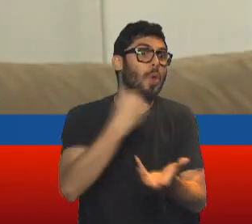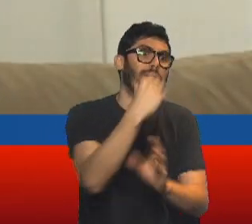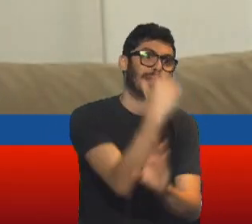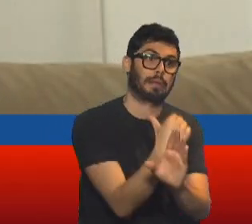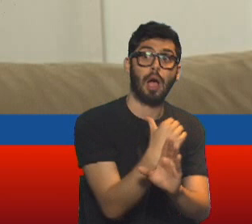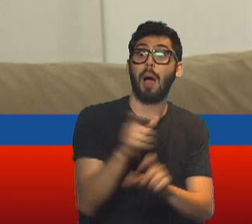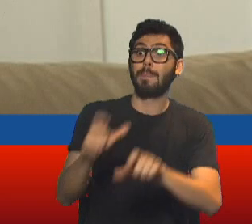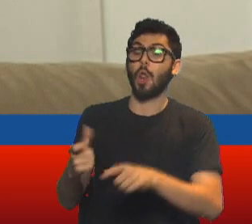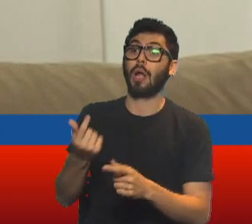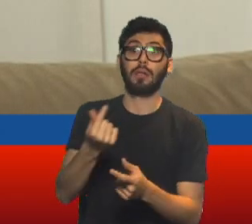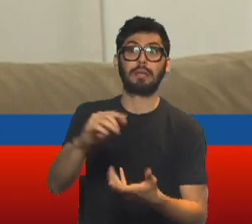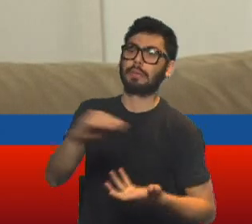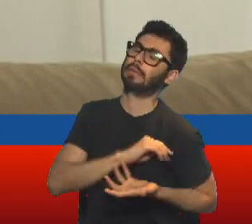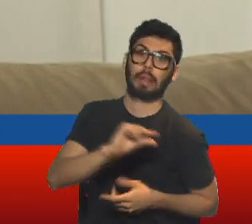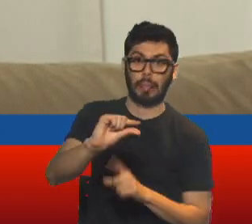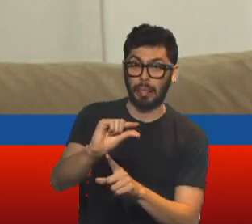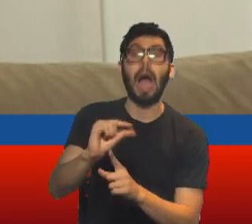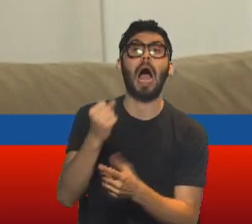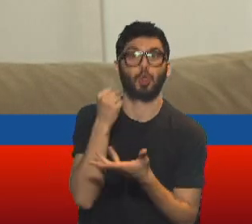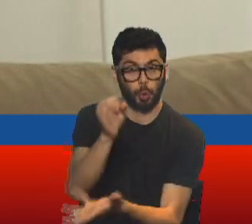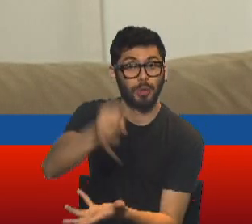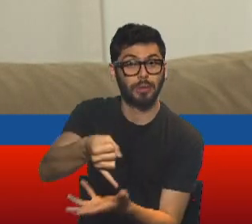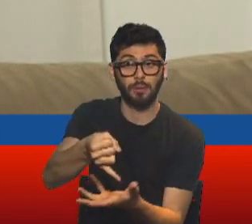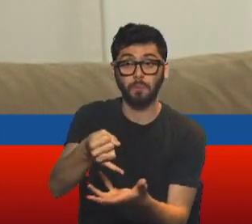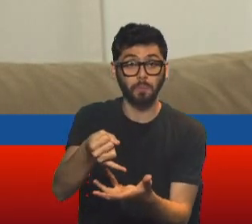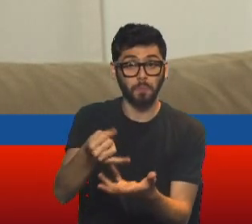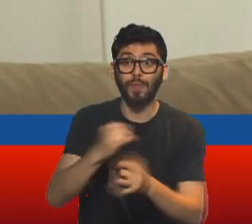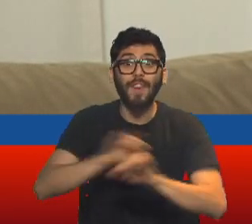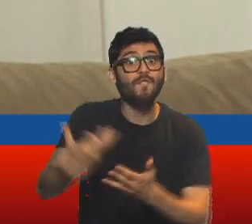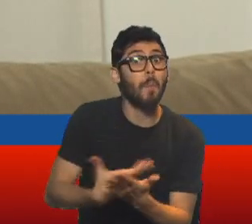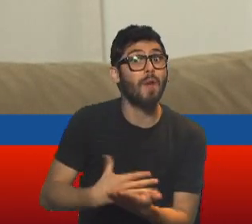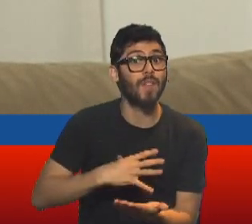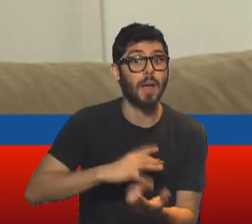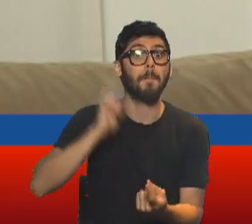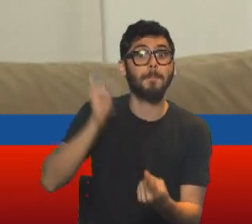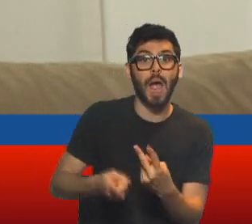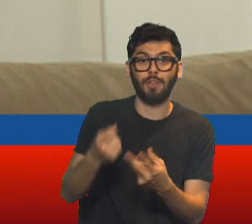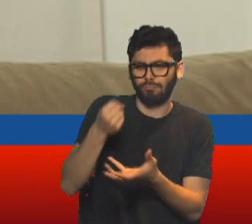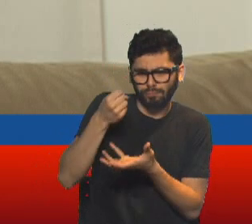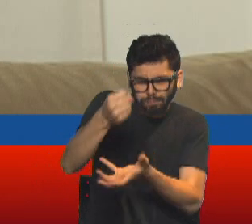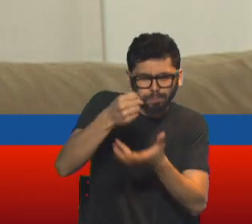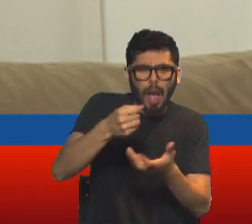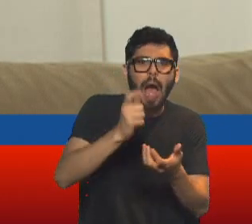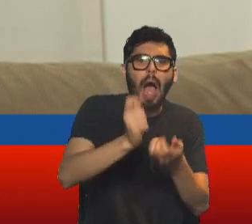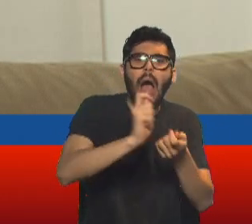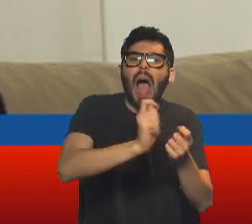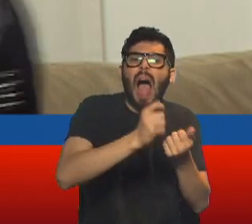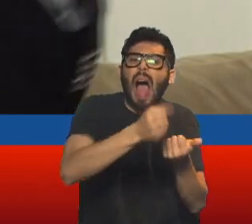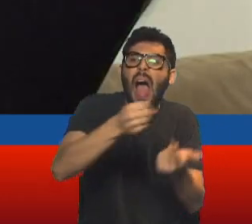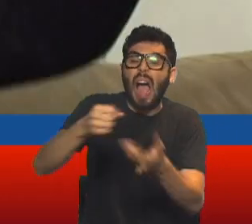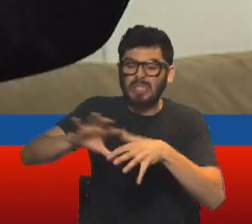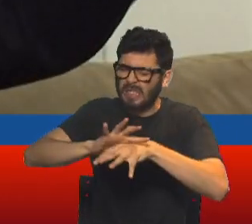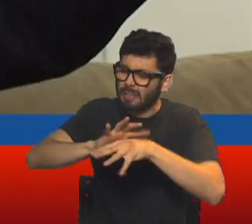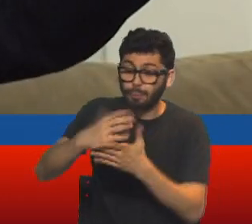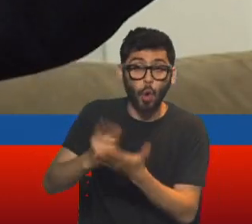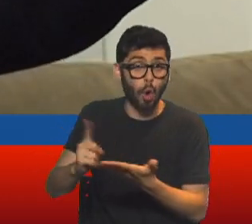Si todavía no tenemos una información adecuada de cómo se reparte el dinero de los programas sociales adecuadamente, con precisión quirúrgica, cuando en el sector privado